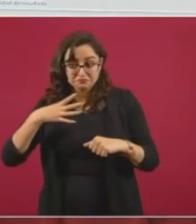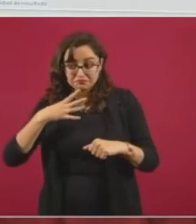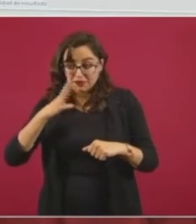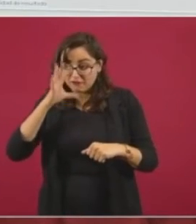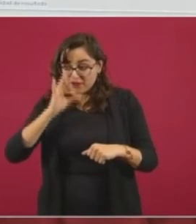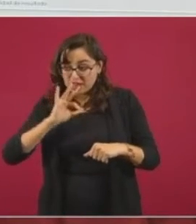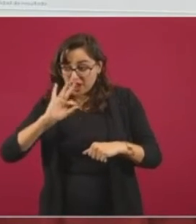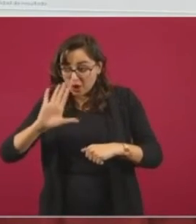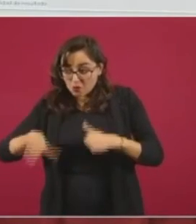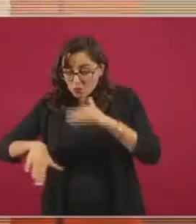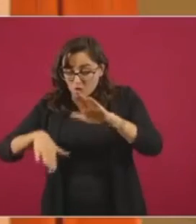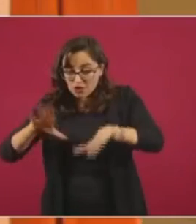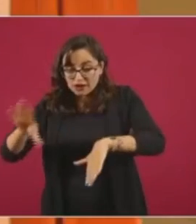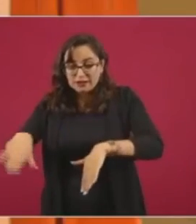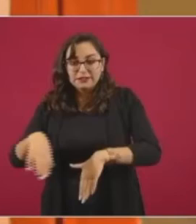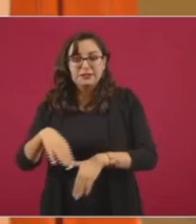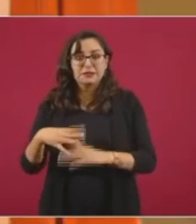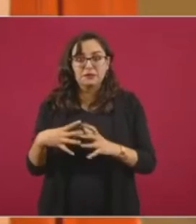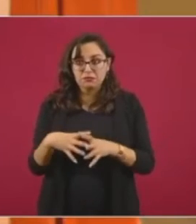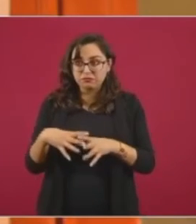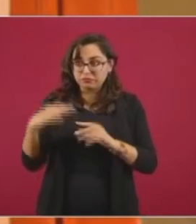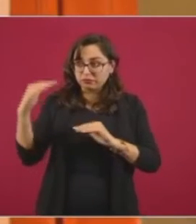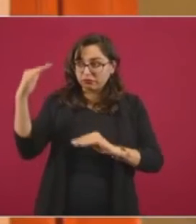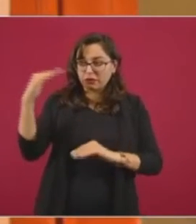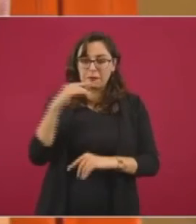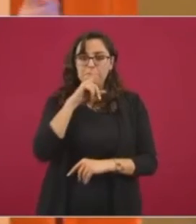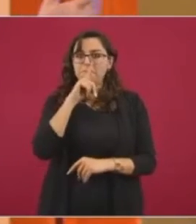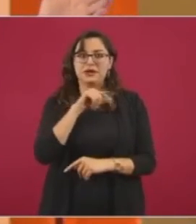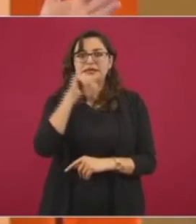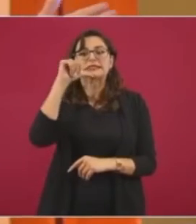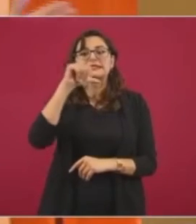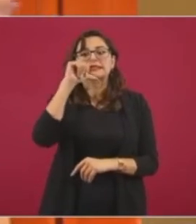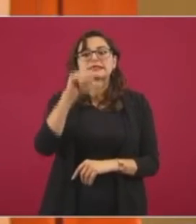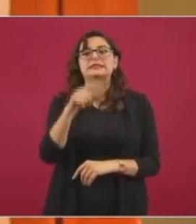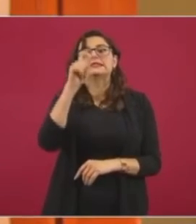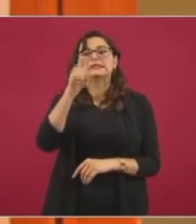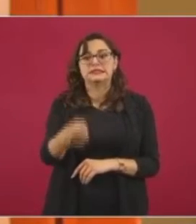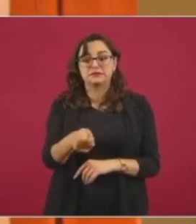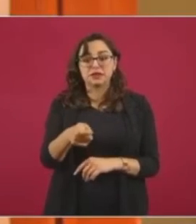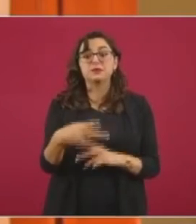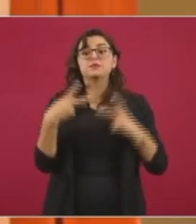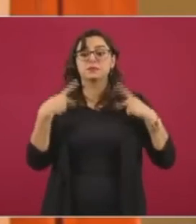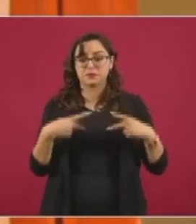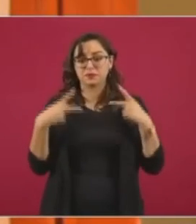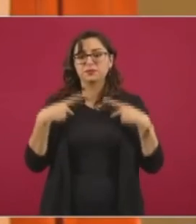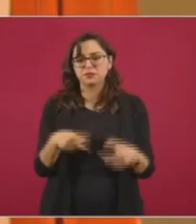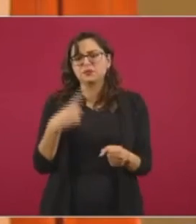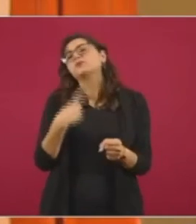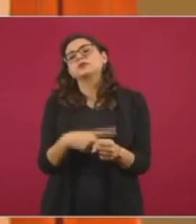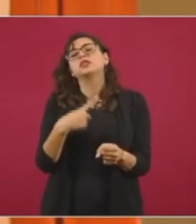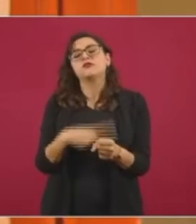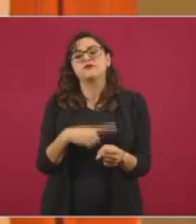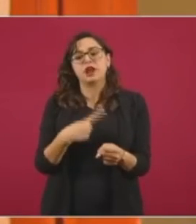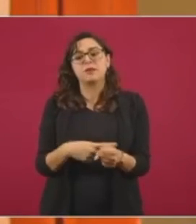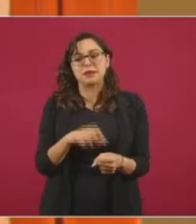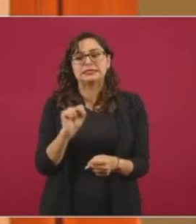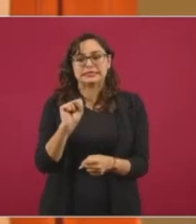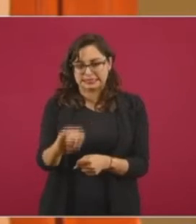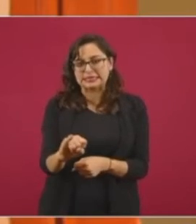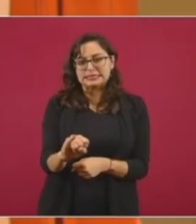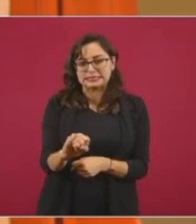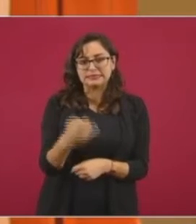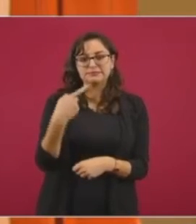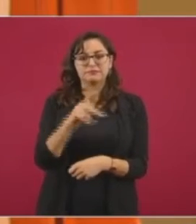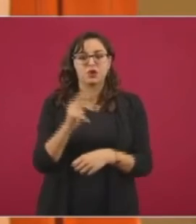han incrementado. Esto puede significar que las personas continúan recibiendo un tratamiento en